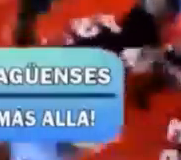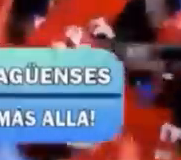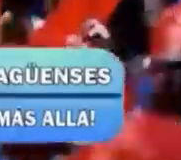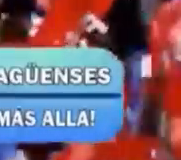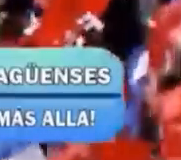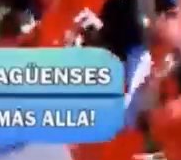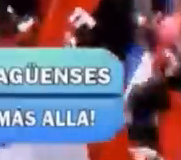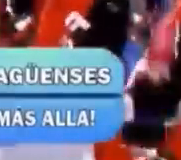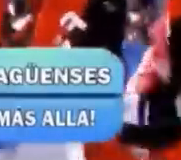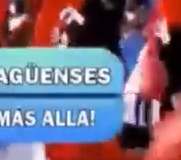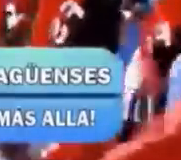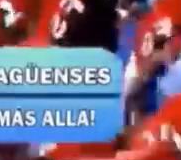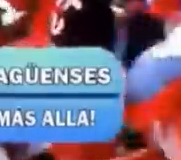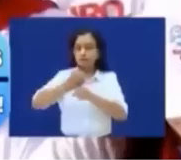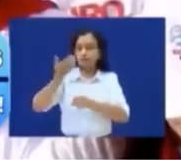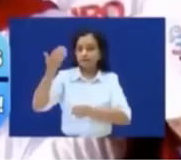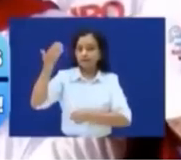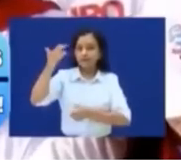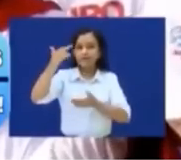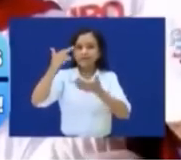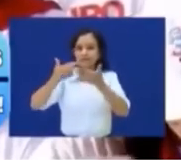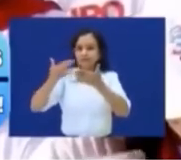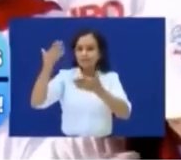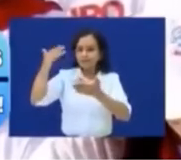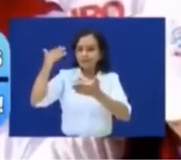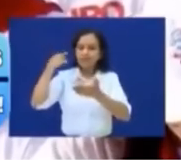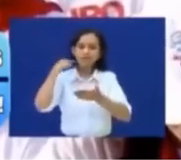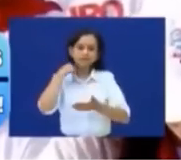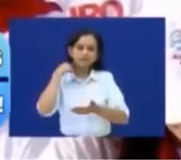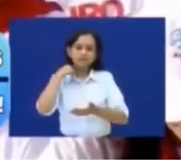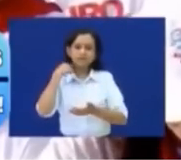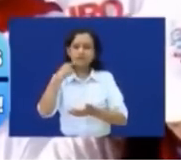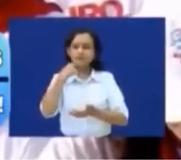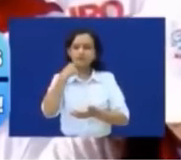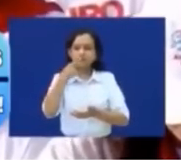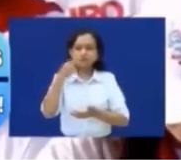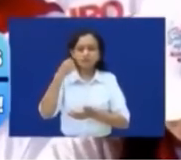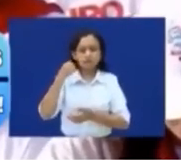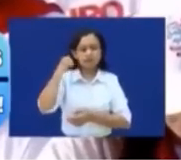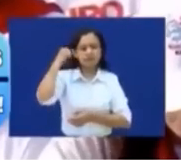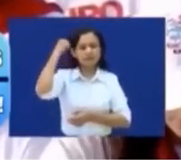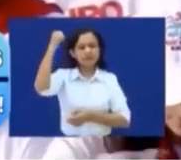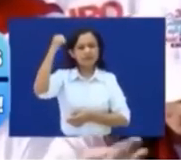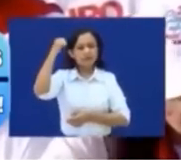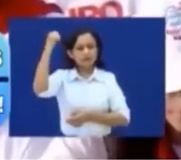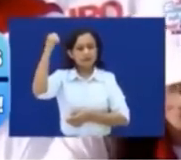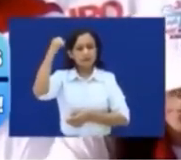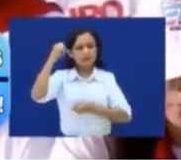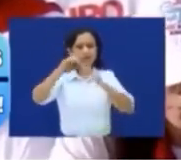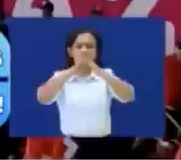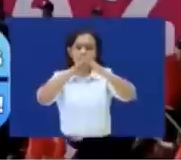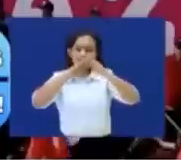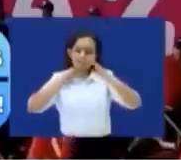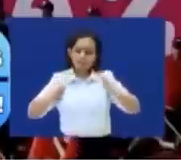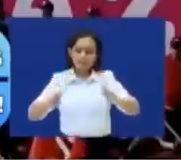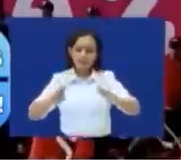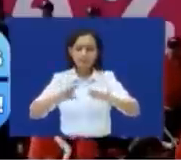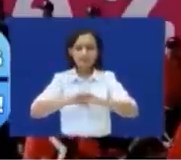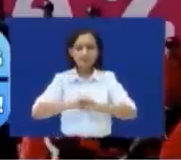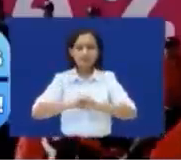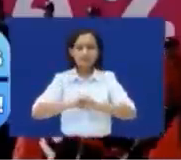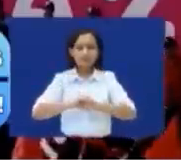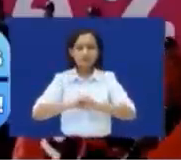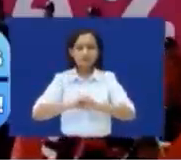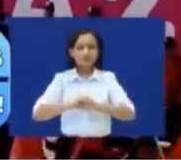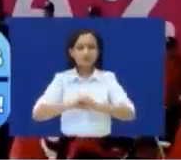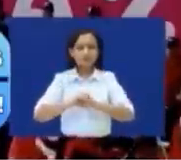destacadas que acompañaron a la Dictadura está Bruno Rodríguez El canciller de la dictadura cubana contraria a otros años en 2018